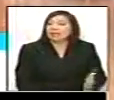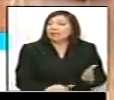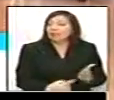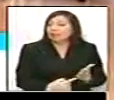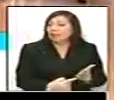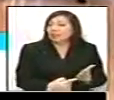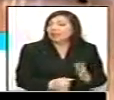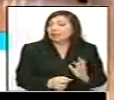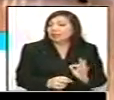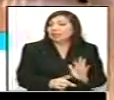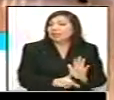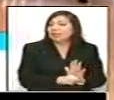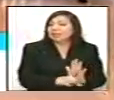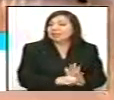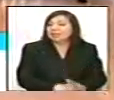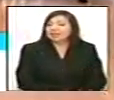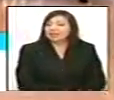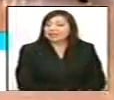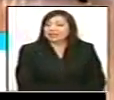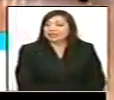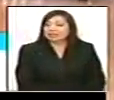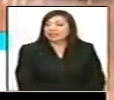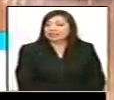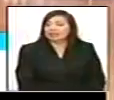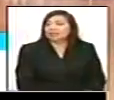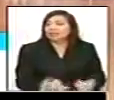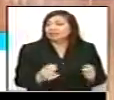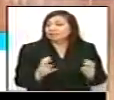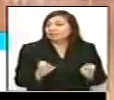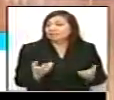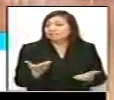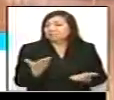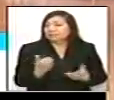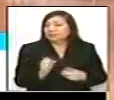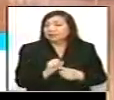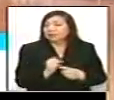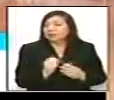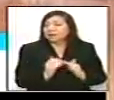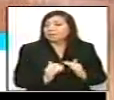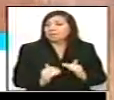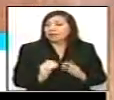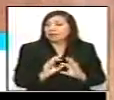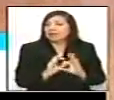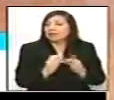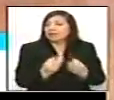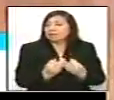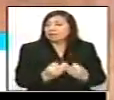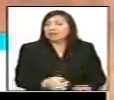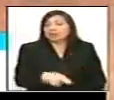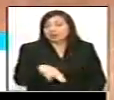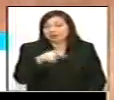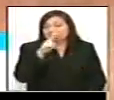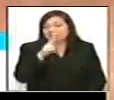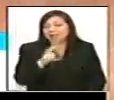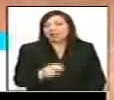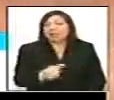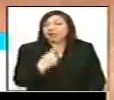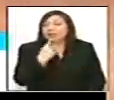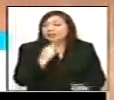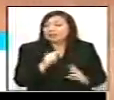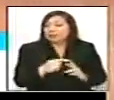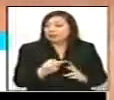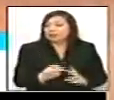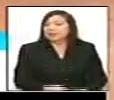el punto de vista legal. Claro. Ese es el tema, y es un tema de carácter social. Las grandes familias mineras en el Perú han nacido